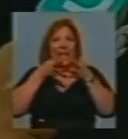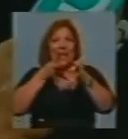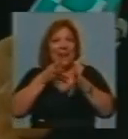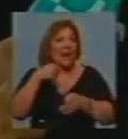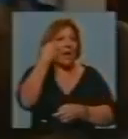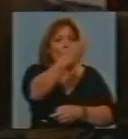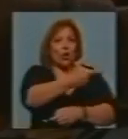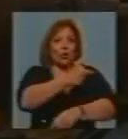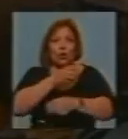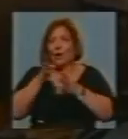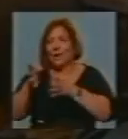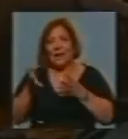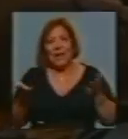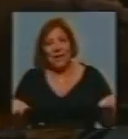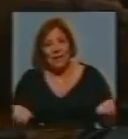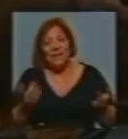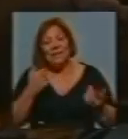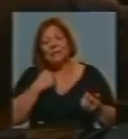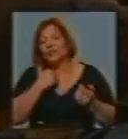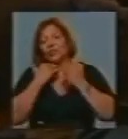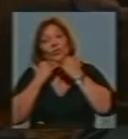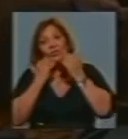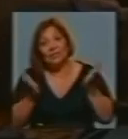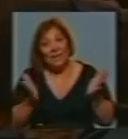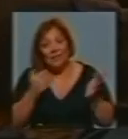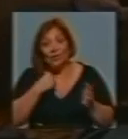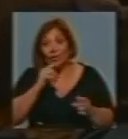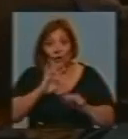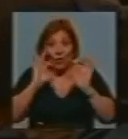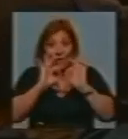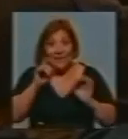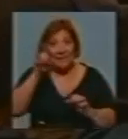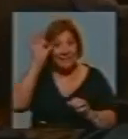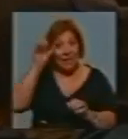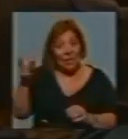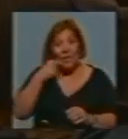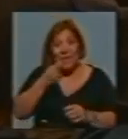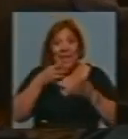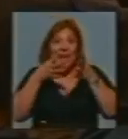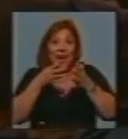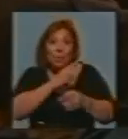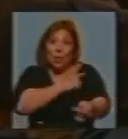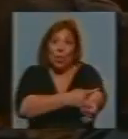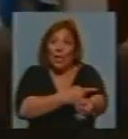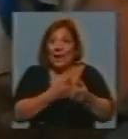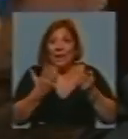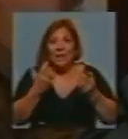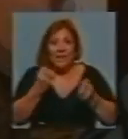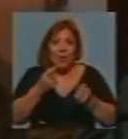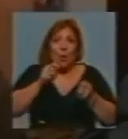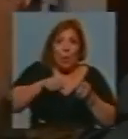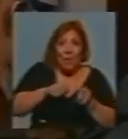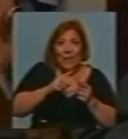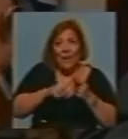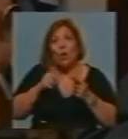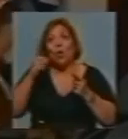otro. Bueno, desconozco a qué poder, cuando la senadora dice que hay un poder en guerra con otro, desconozco a qué poder. El judicial con